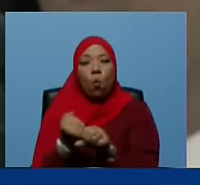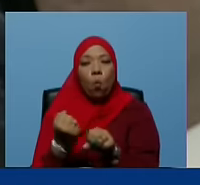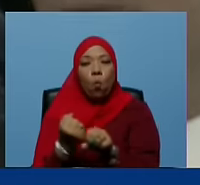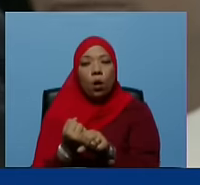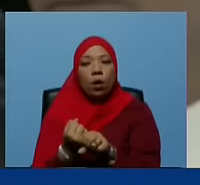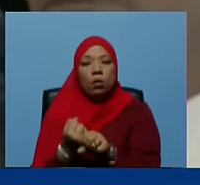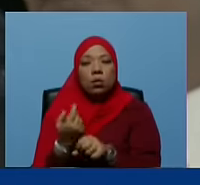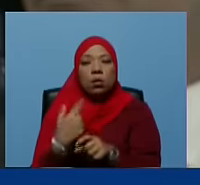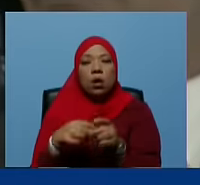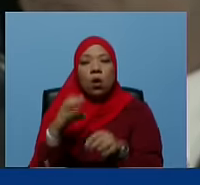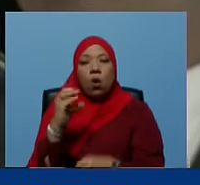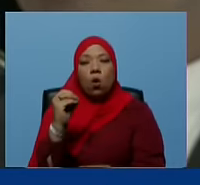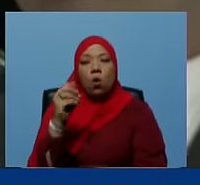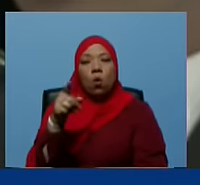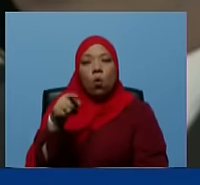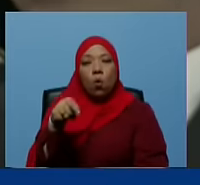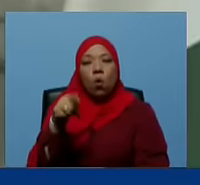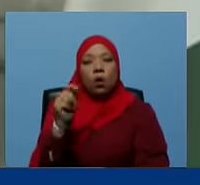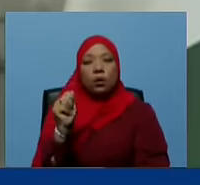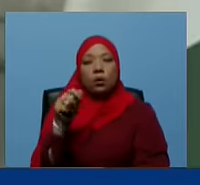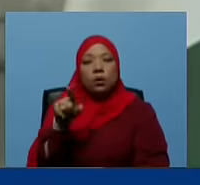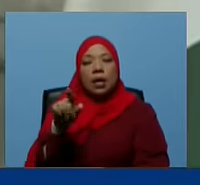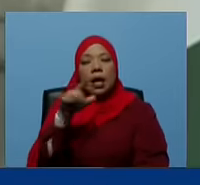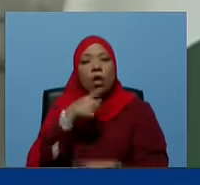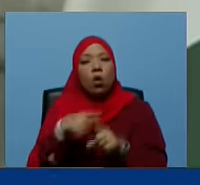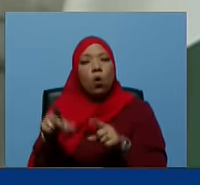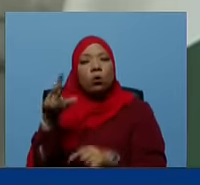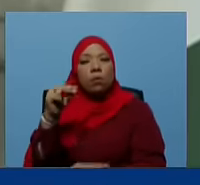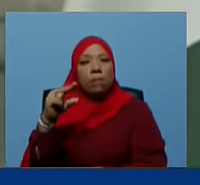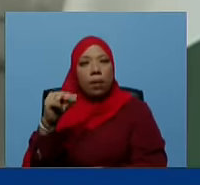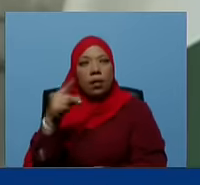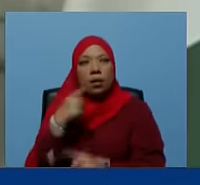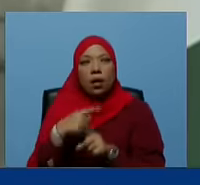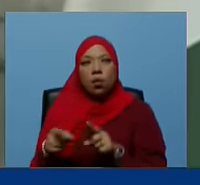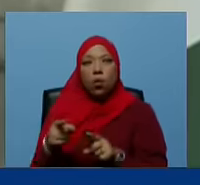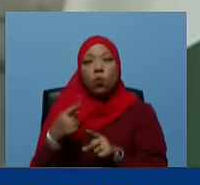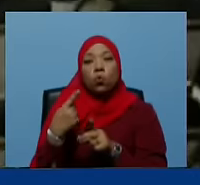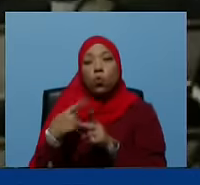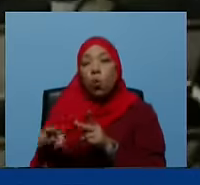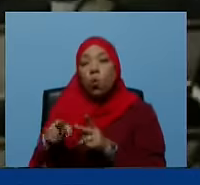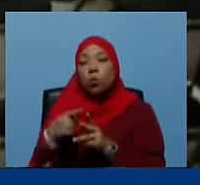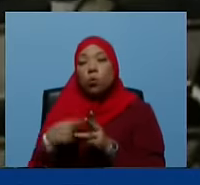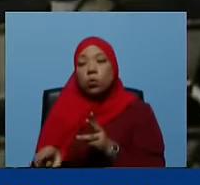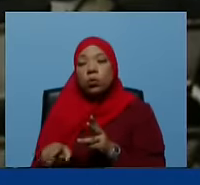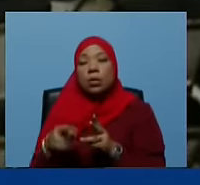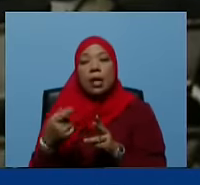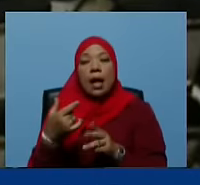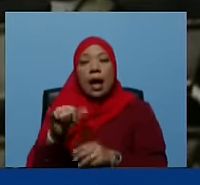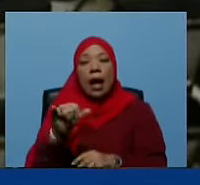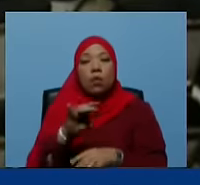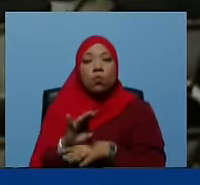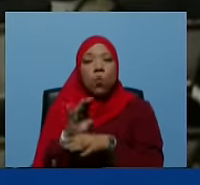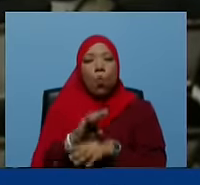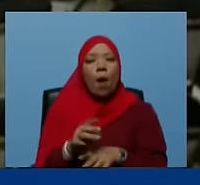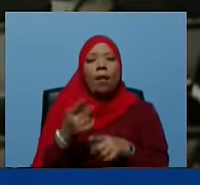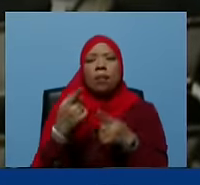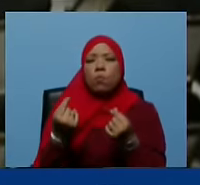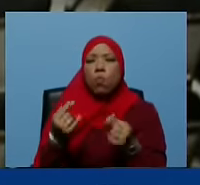de coltán y muchos otros minerales. Tenemos una reserva acuífera